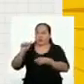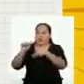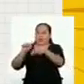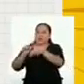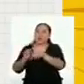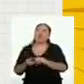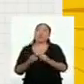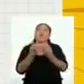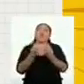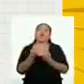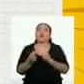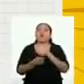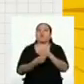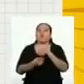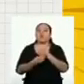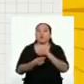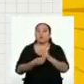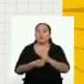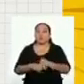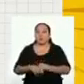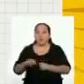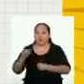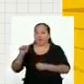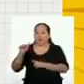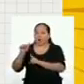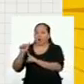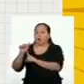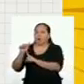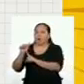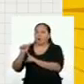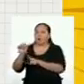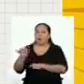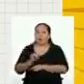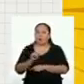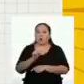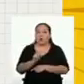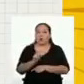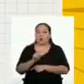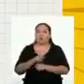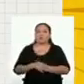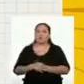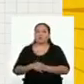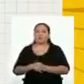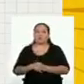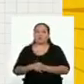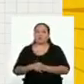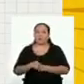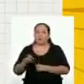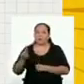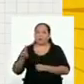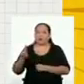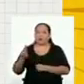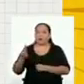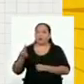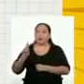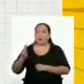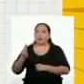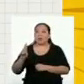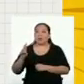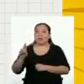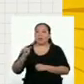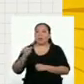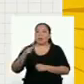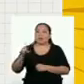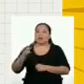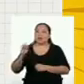¿cuánto vamos a ahorrar? El primer término a sub 1 es 1. La razón es 2 porque cada día